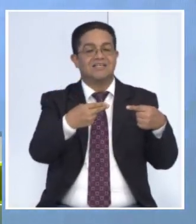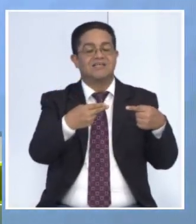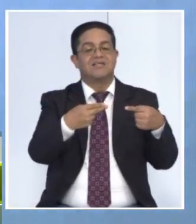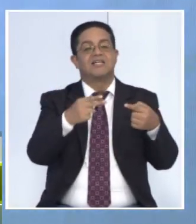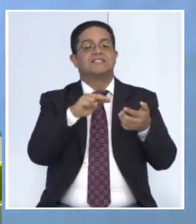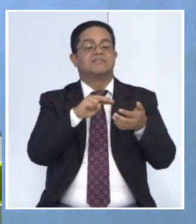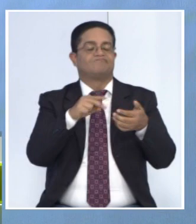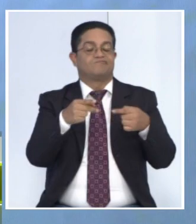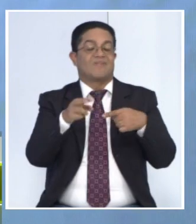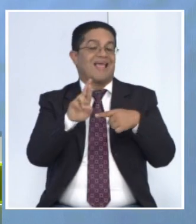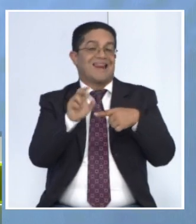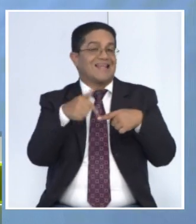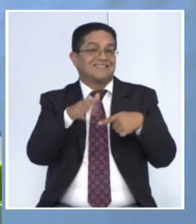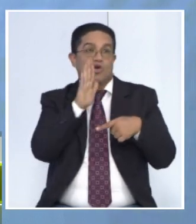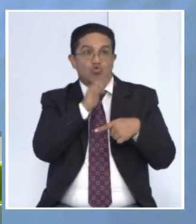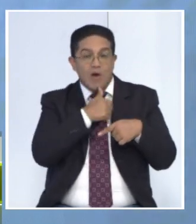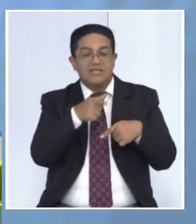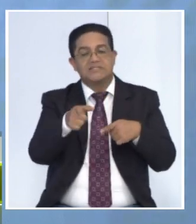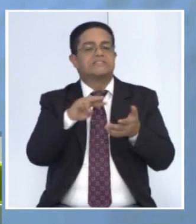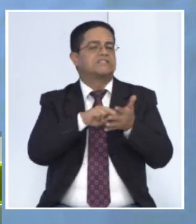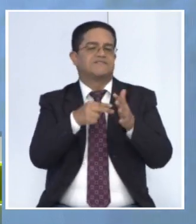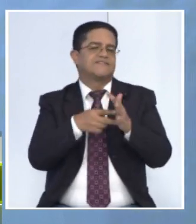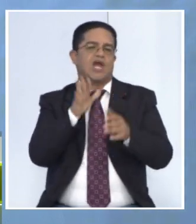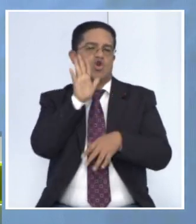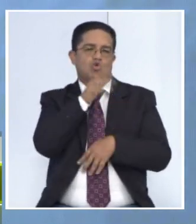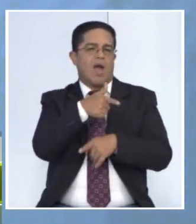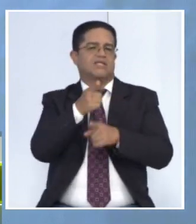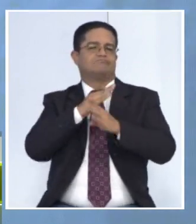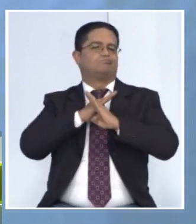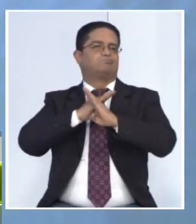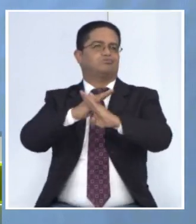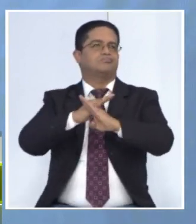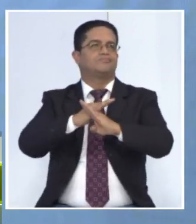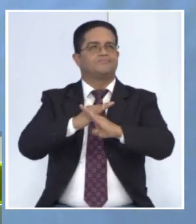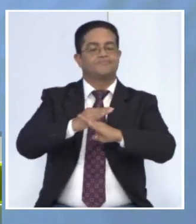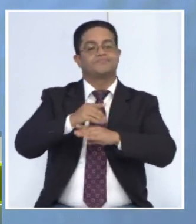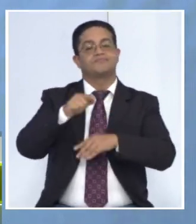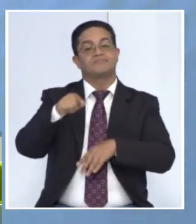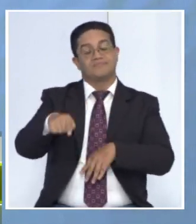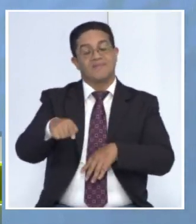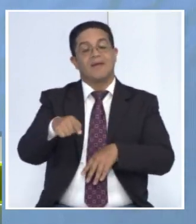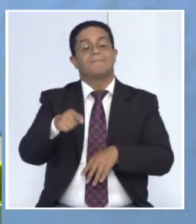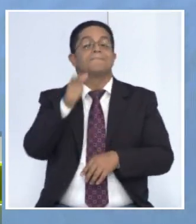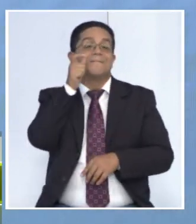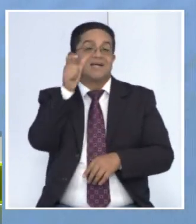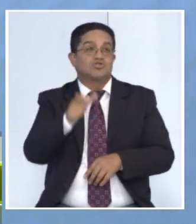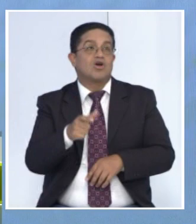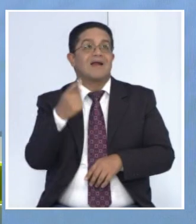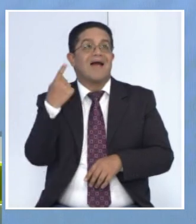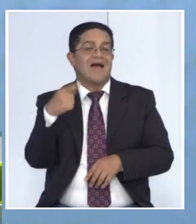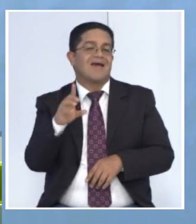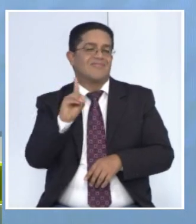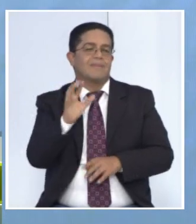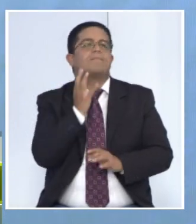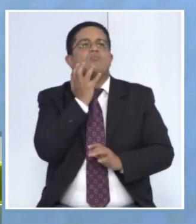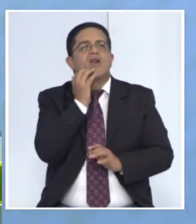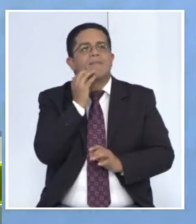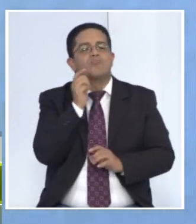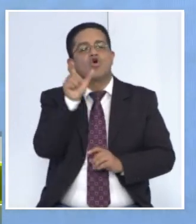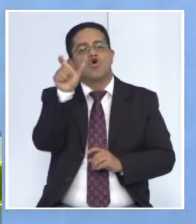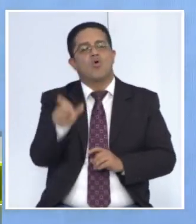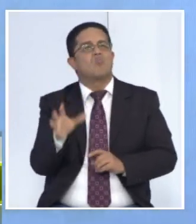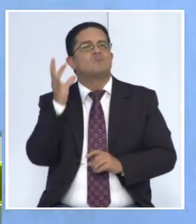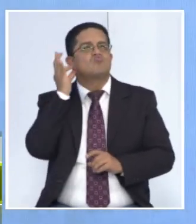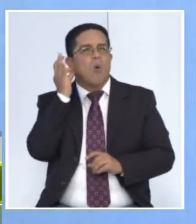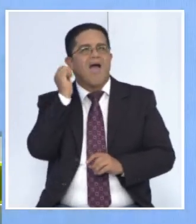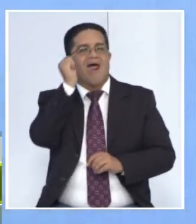ese antígeno D. Si esa persona que carece del antígeno D, como por ejemplo en el caso de las embarazadas,